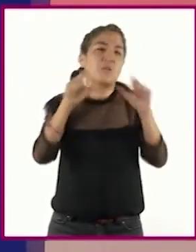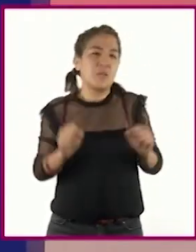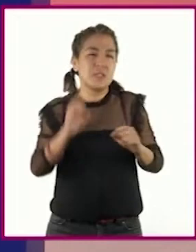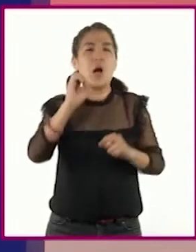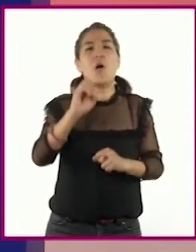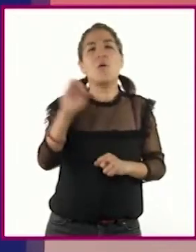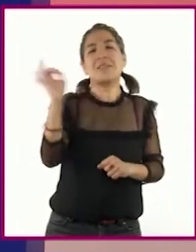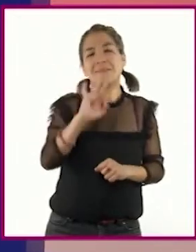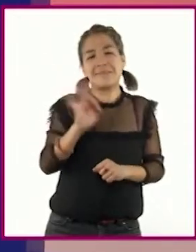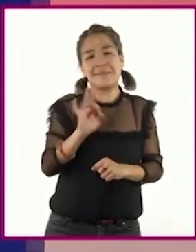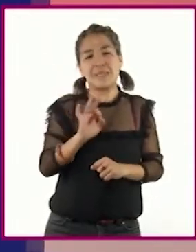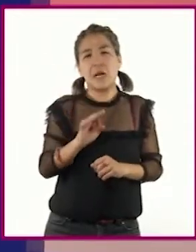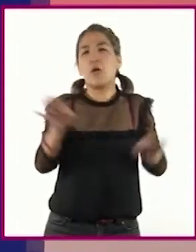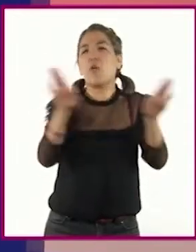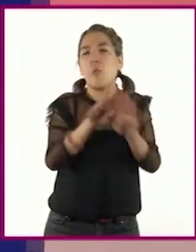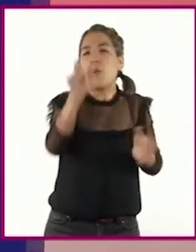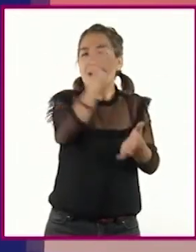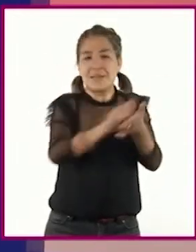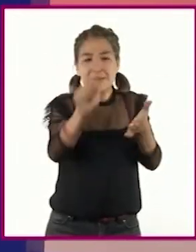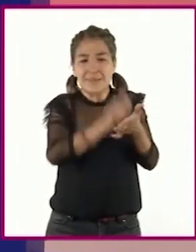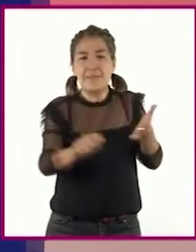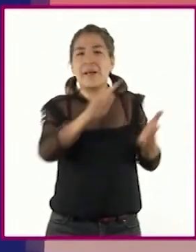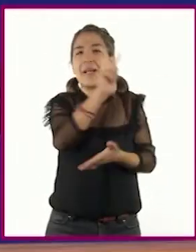o quizá cómo se redacta una ley.